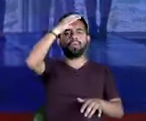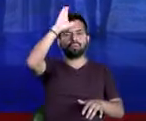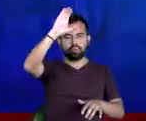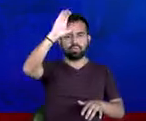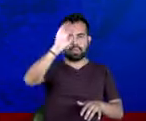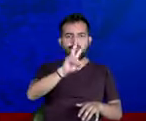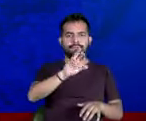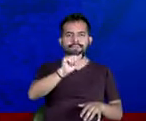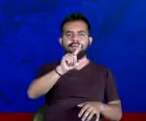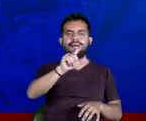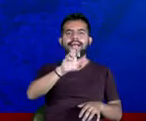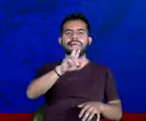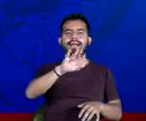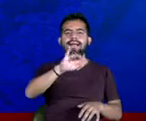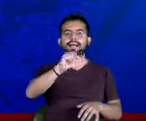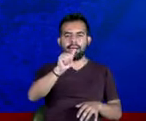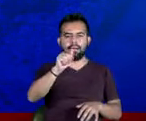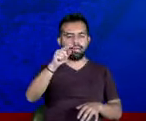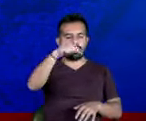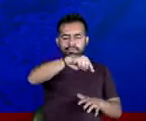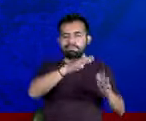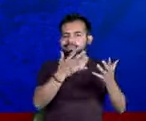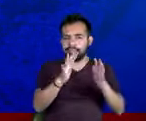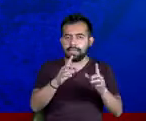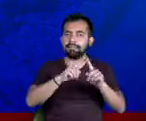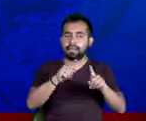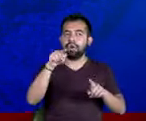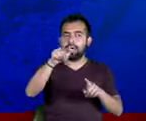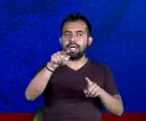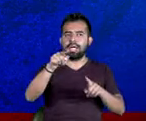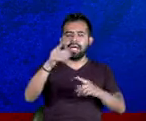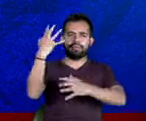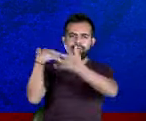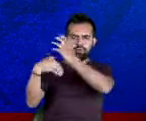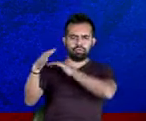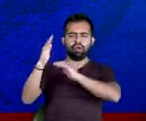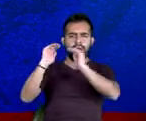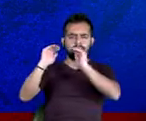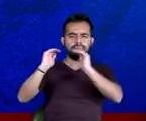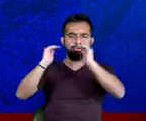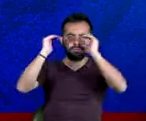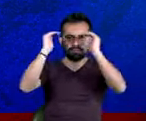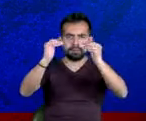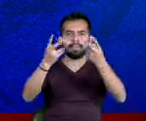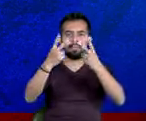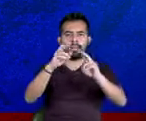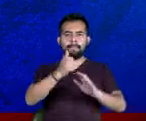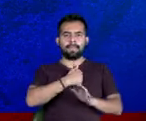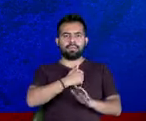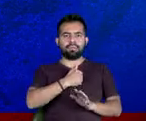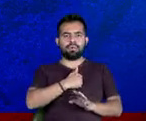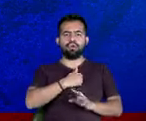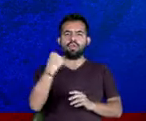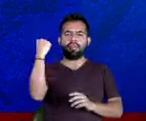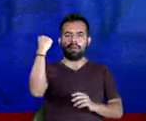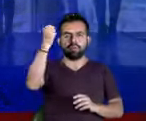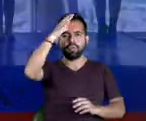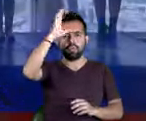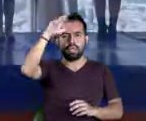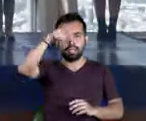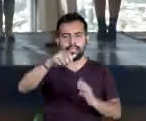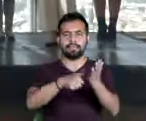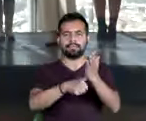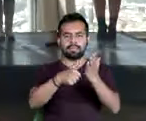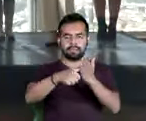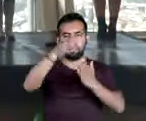Coronel. Valeria es doctora en Historia, pero ha sido fundamentalmente asesora en términos de patrimonio, derechos culturales en el Ministerio